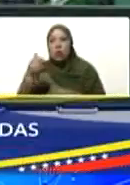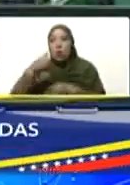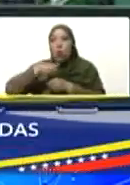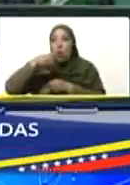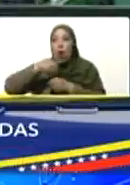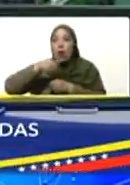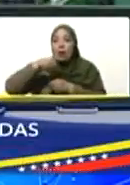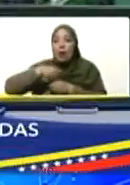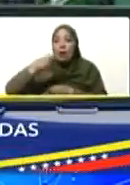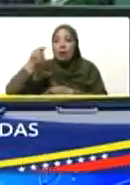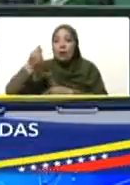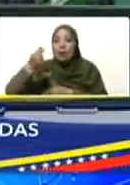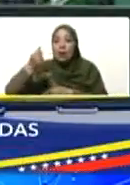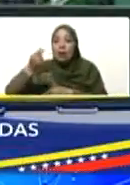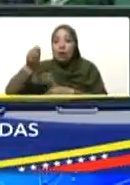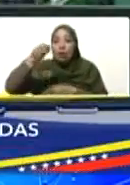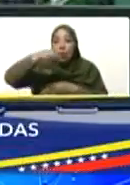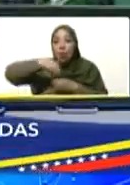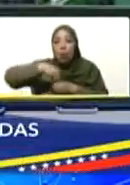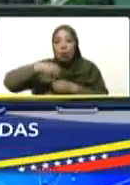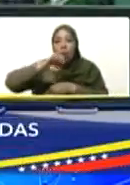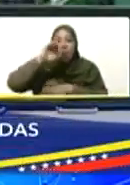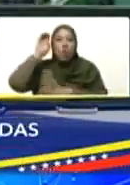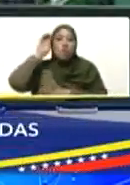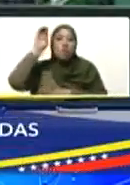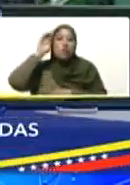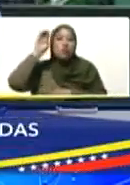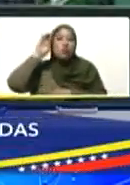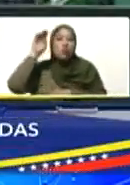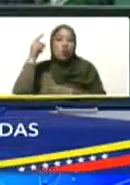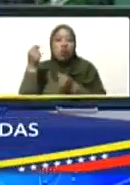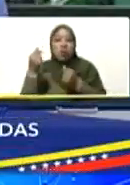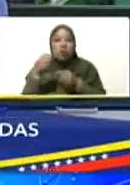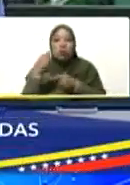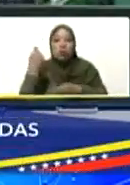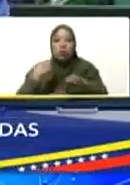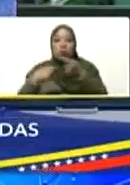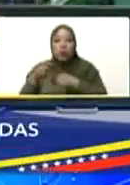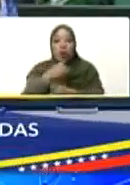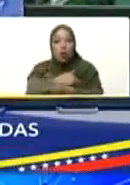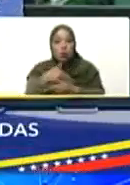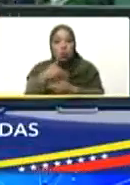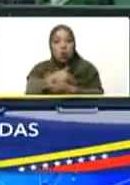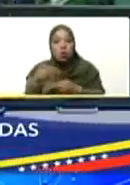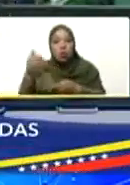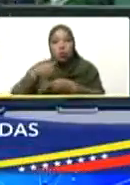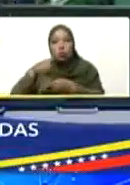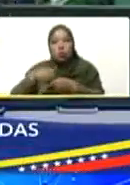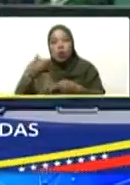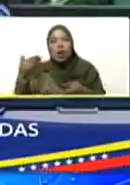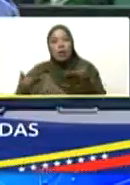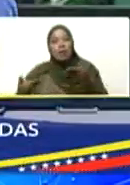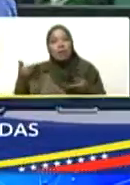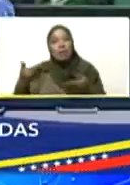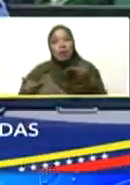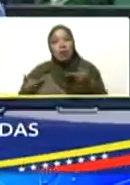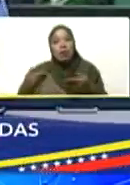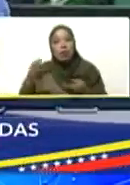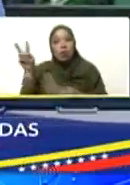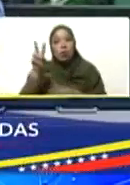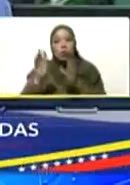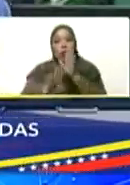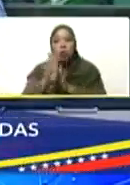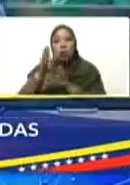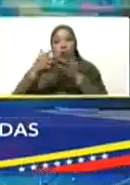un fondo para garantizar las generaciones del futuro y las inversiones y la estabilidad económica del país. Mientras tanto, el resto